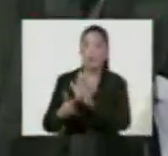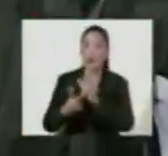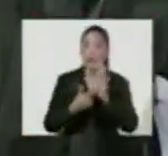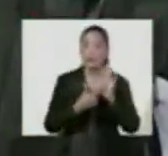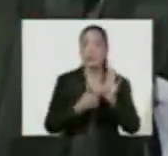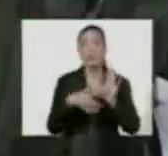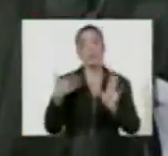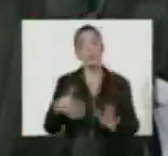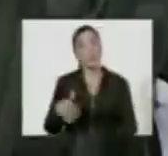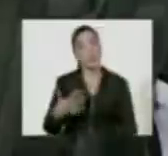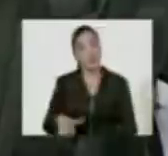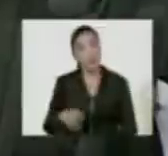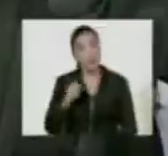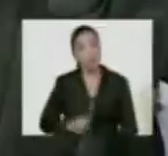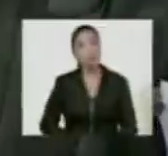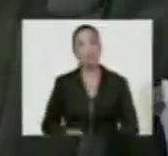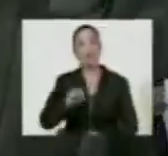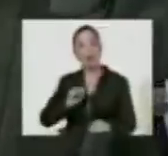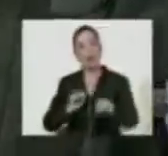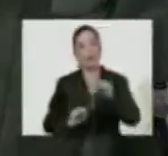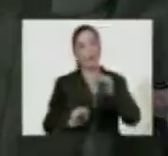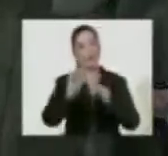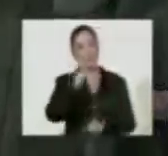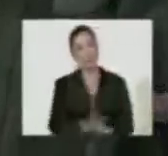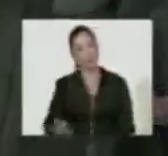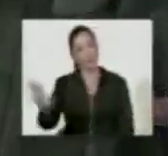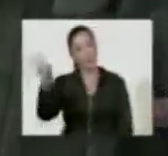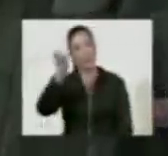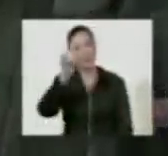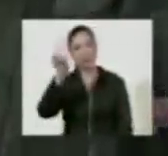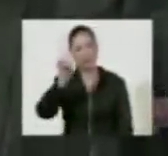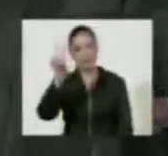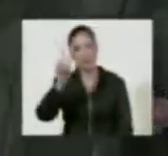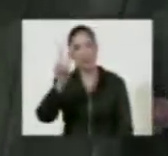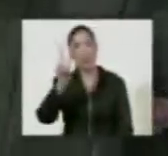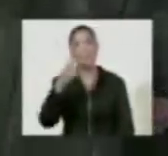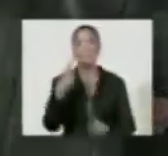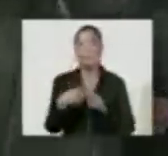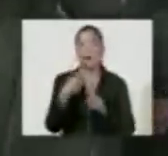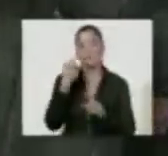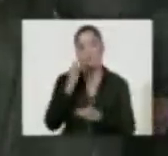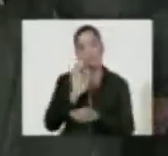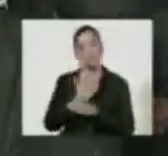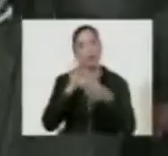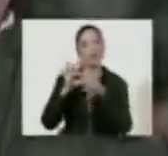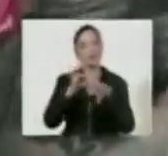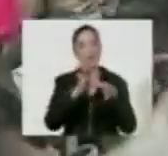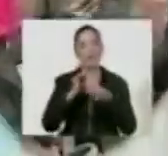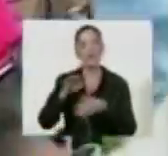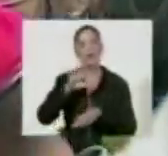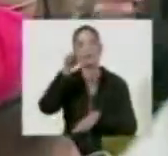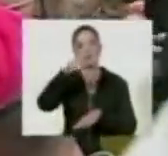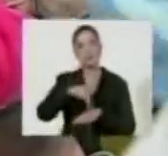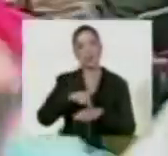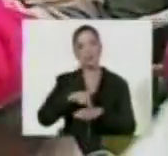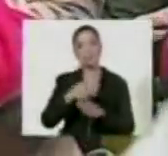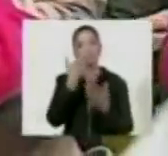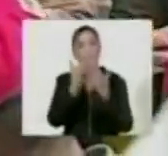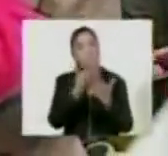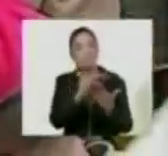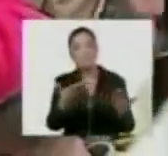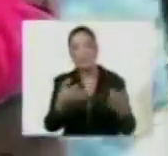destaca y reafirma la defensa de la nación, así como la defensa de la soberanía nacional, esto frente a los